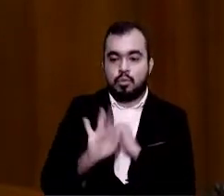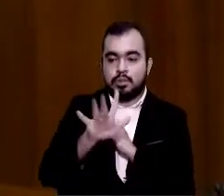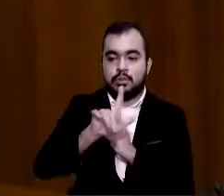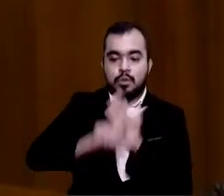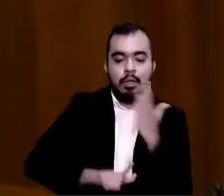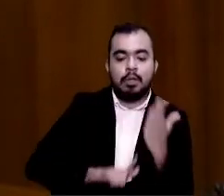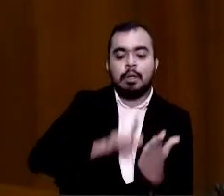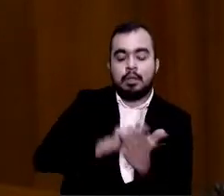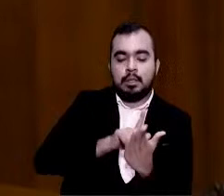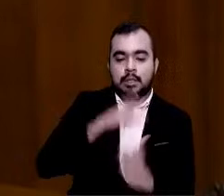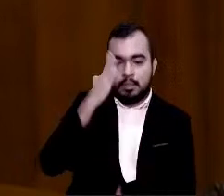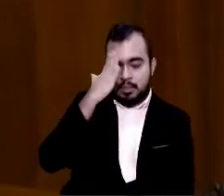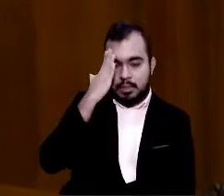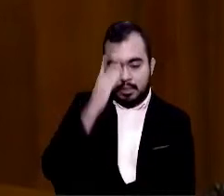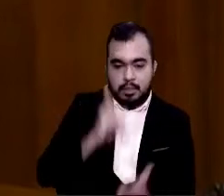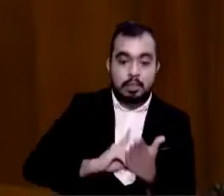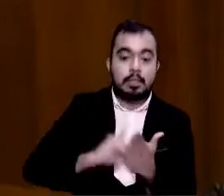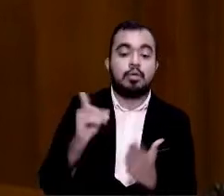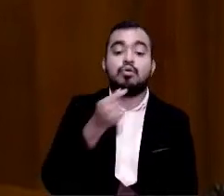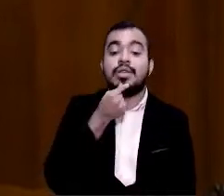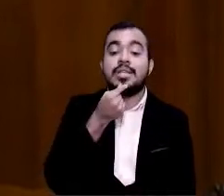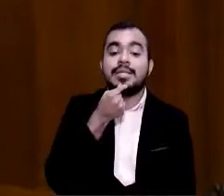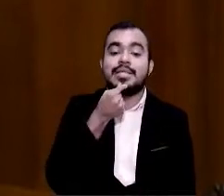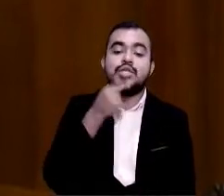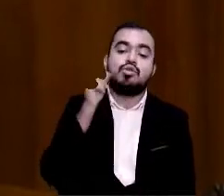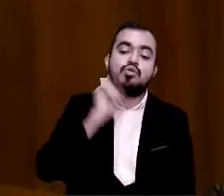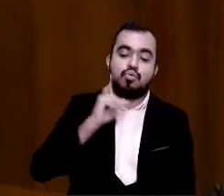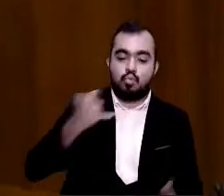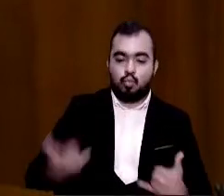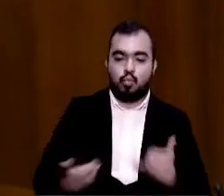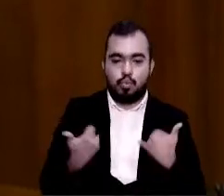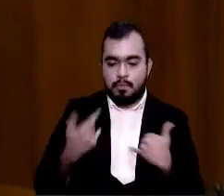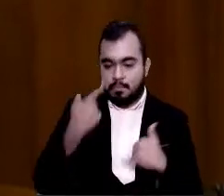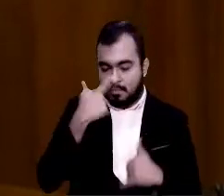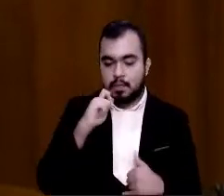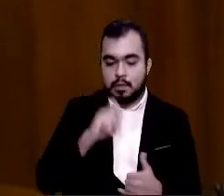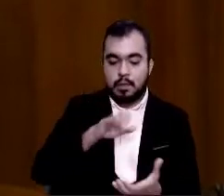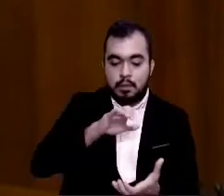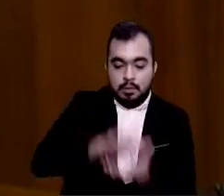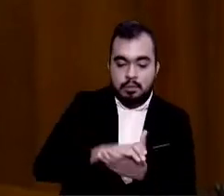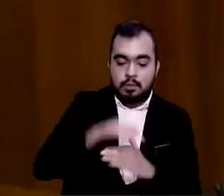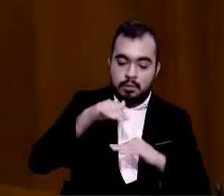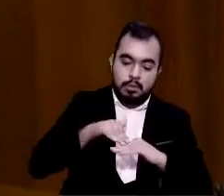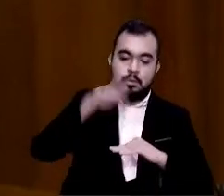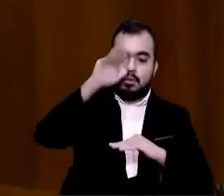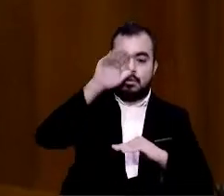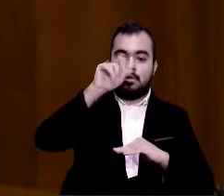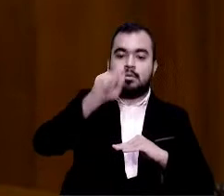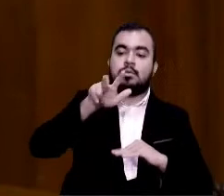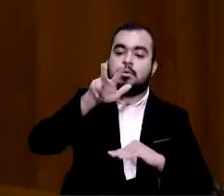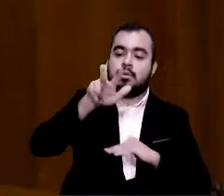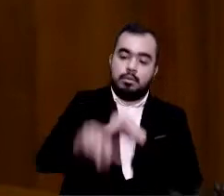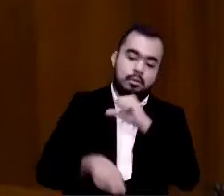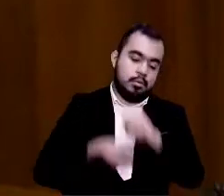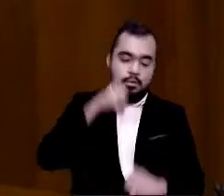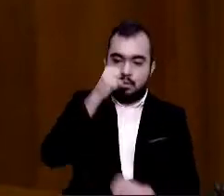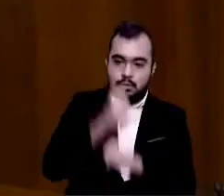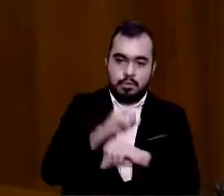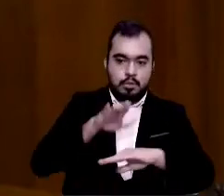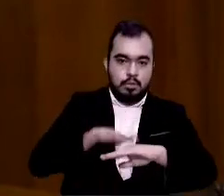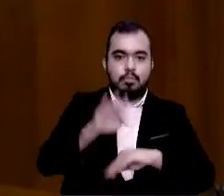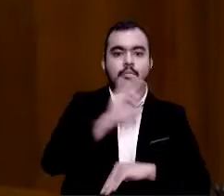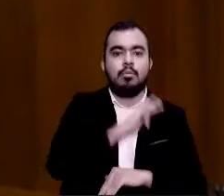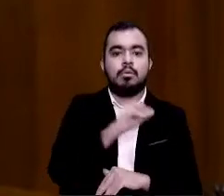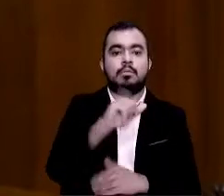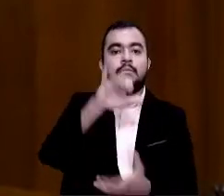de los Derechos de las Niñas, Niños y Adolescentes, esto para garantizar que la edad mínima para contraer matrimonio sea a partir de los 18